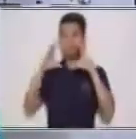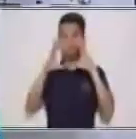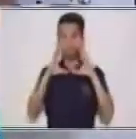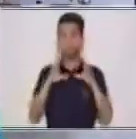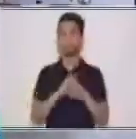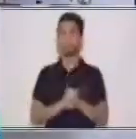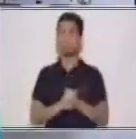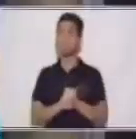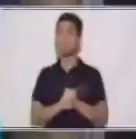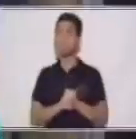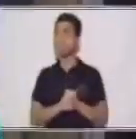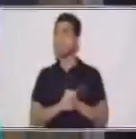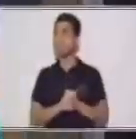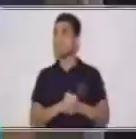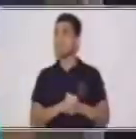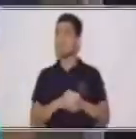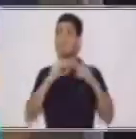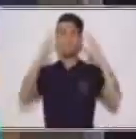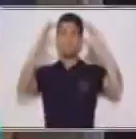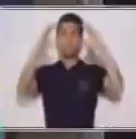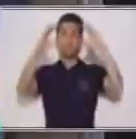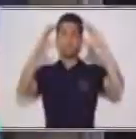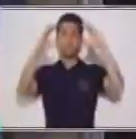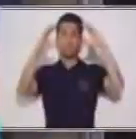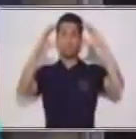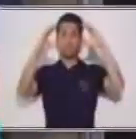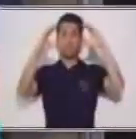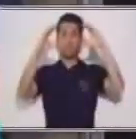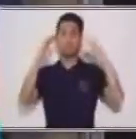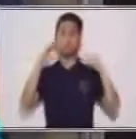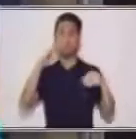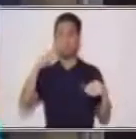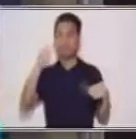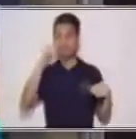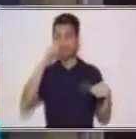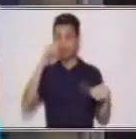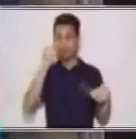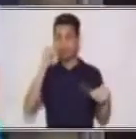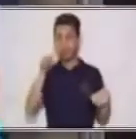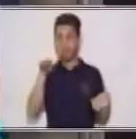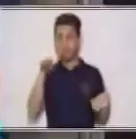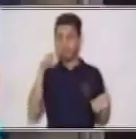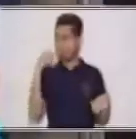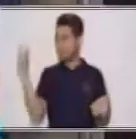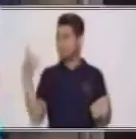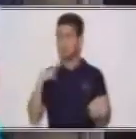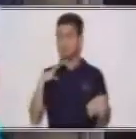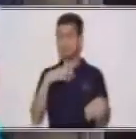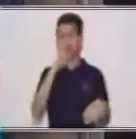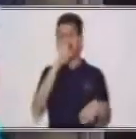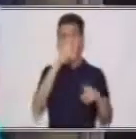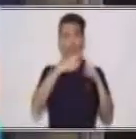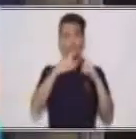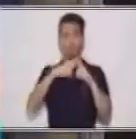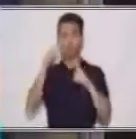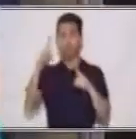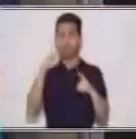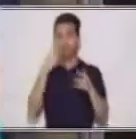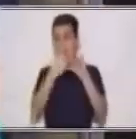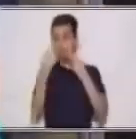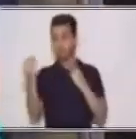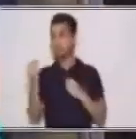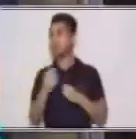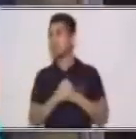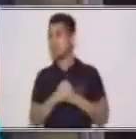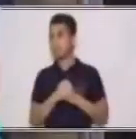Estas matrices, pues, van a ser cuadradas de 2 por 2. Entonces tenemos, calcula las determinantes y